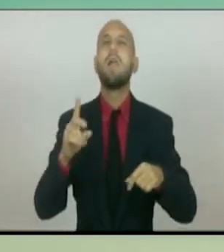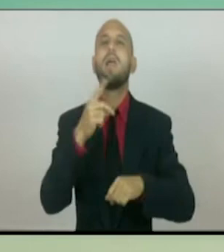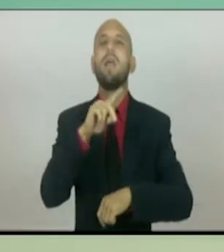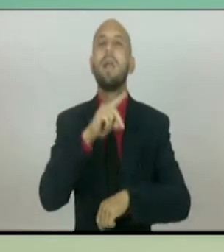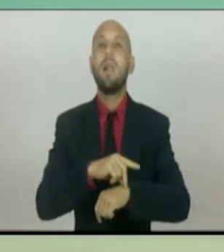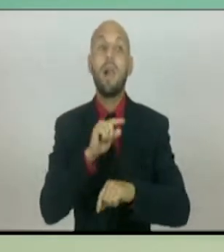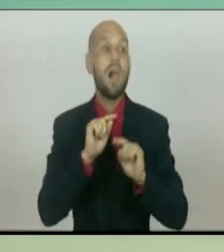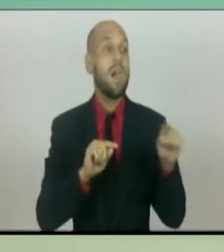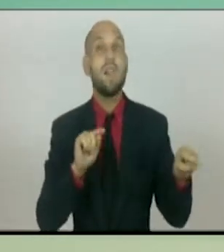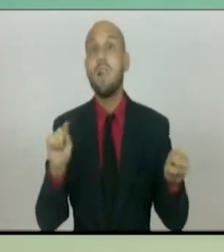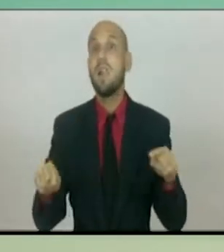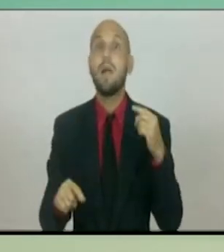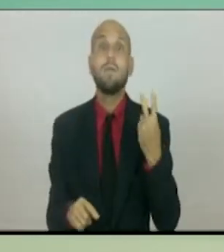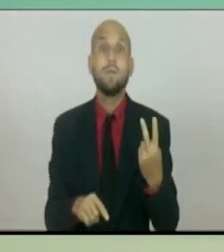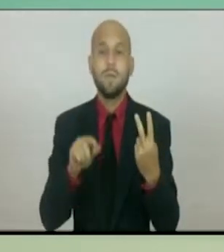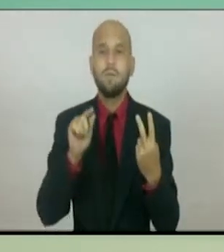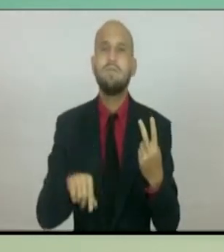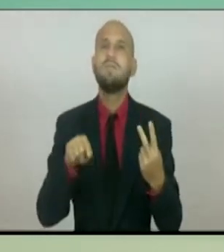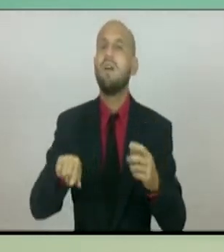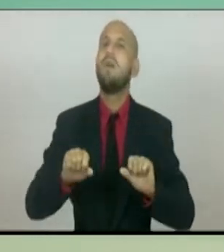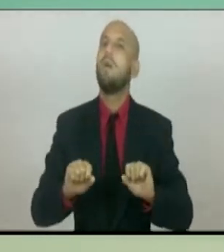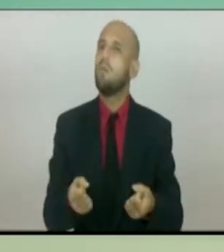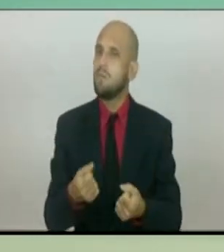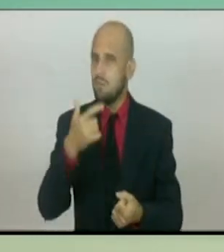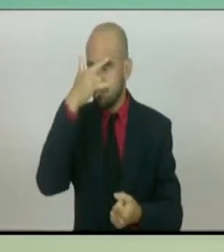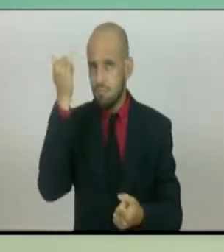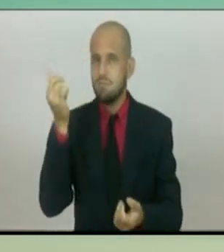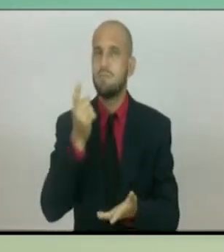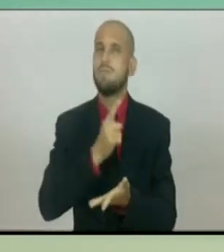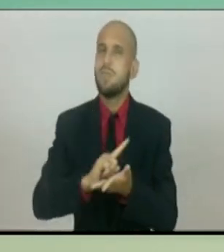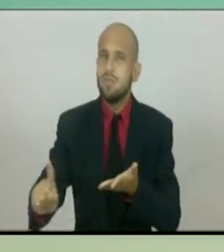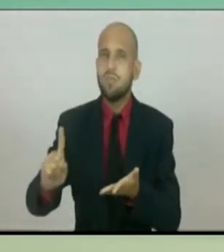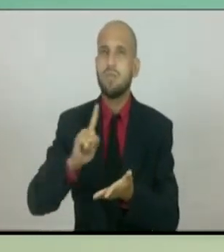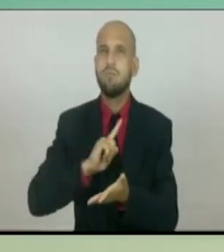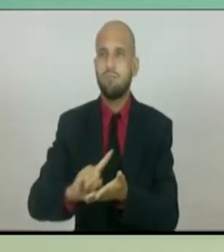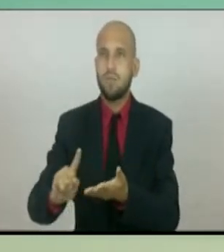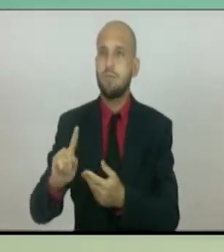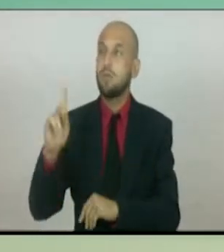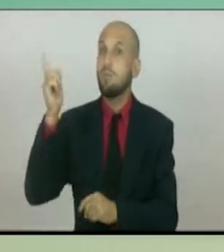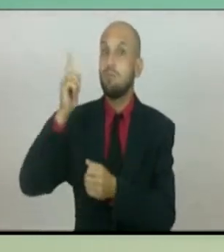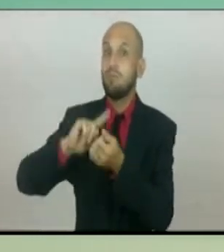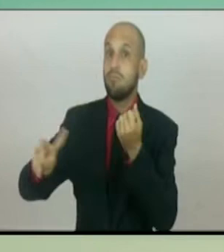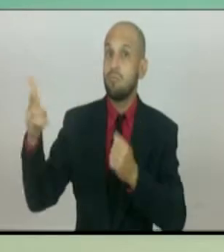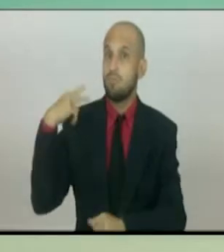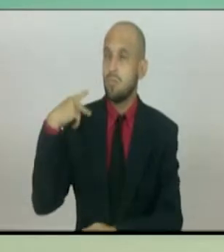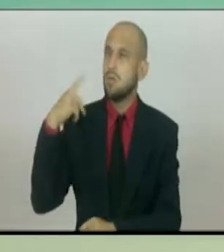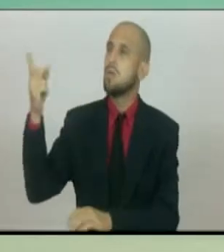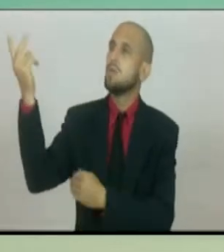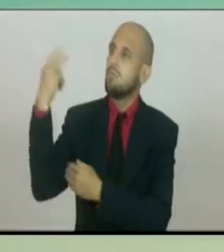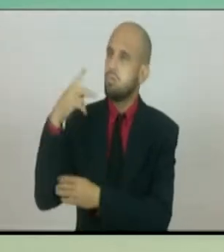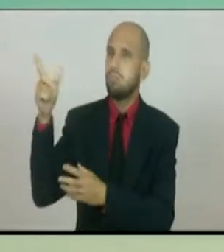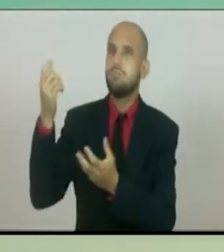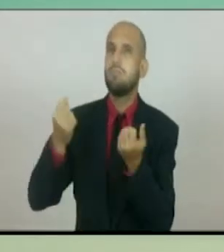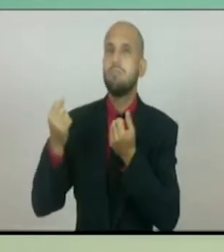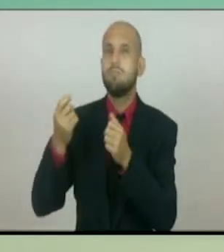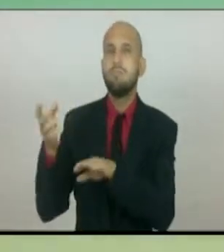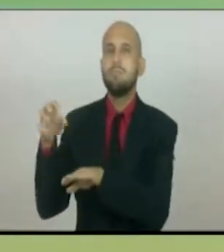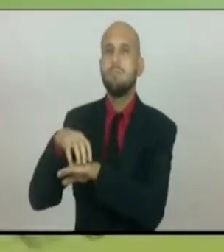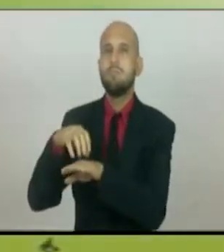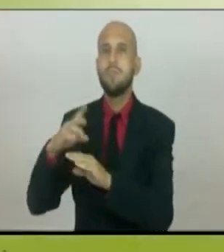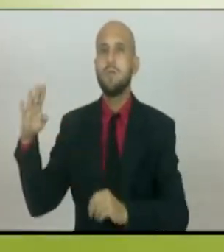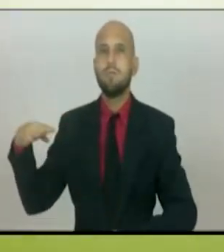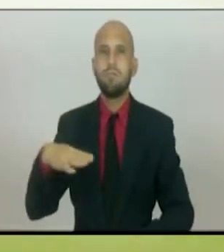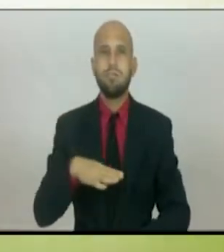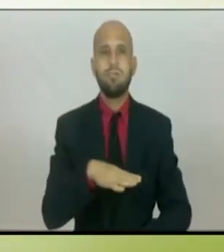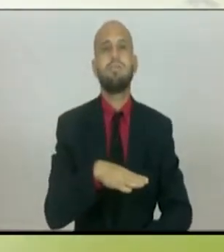una estratificación de manera semanal y con la provincia, con una brigada provincial que está conformada por supervisores de la provincia y soldados